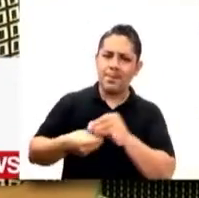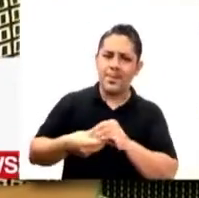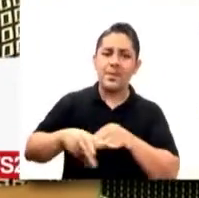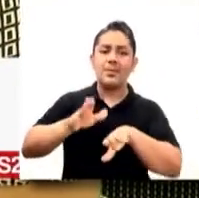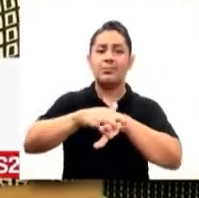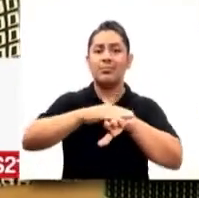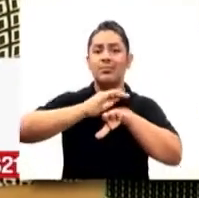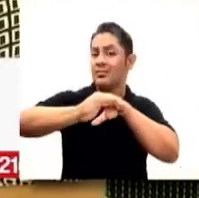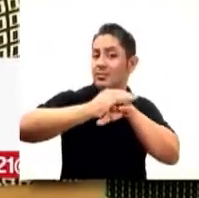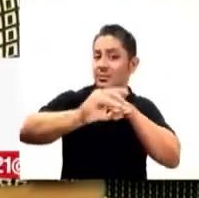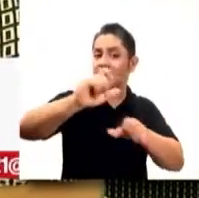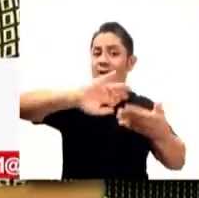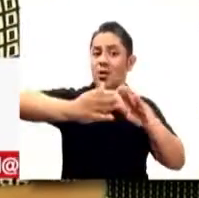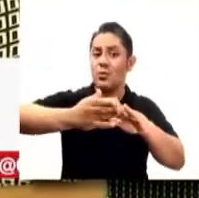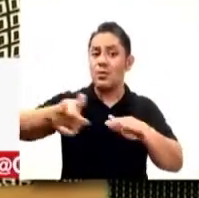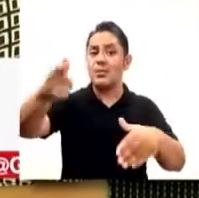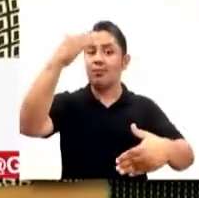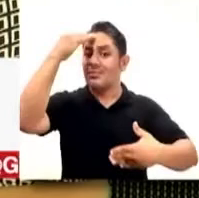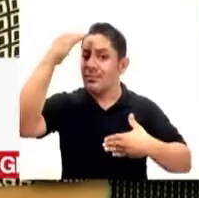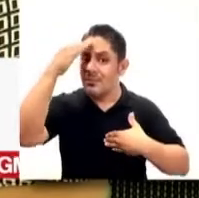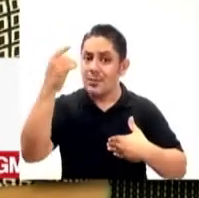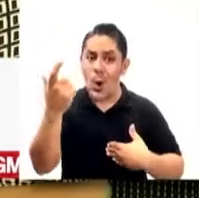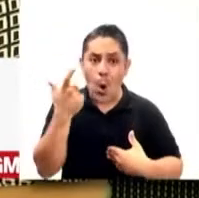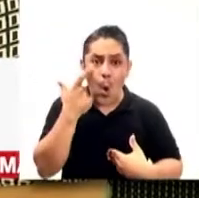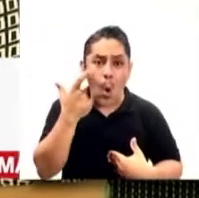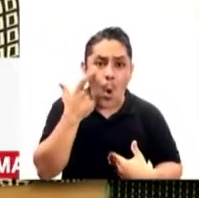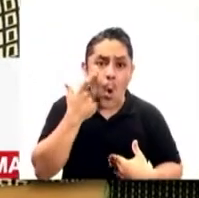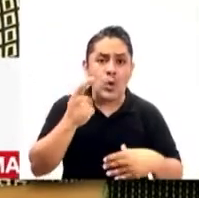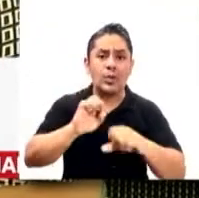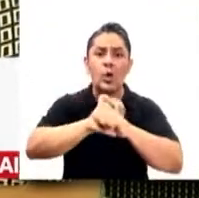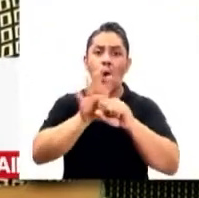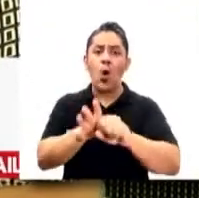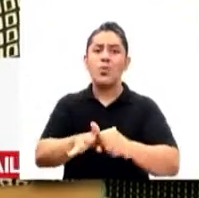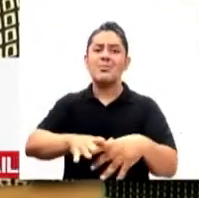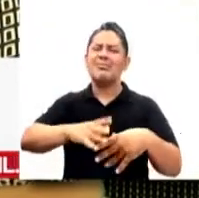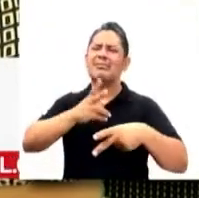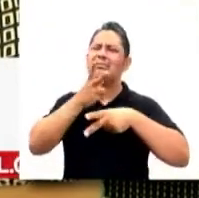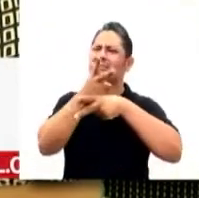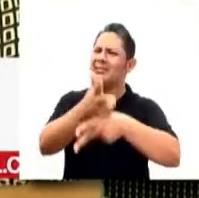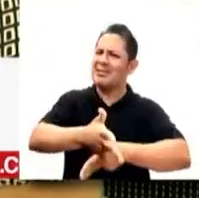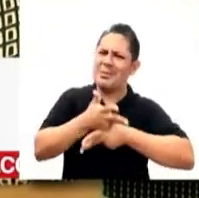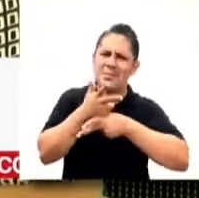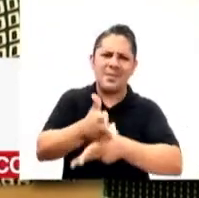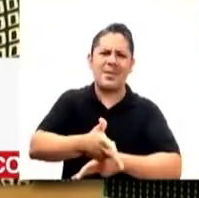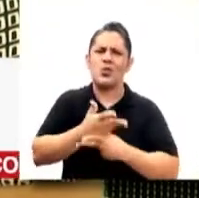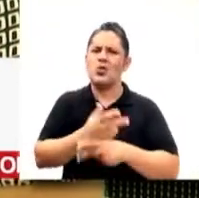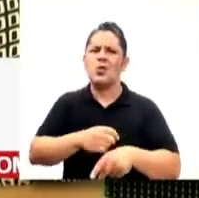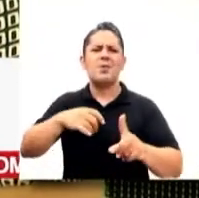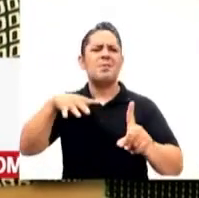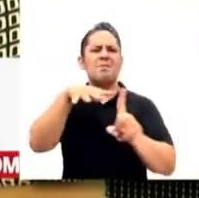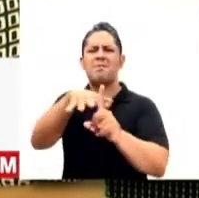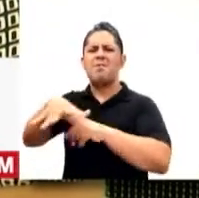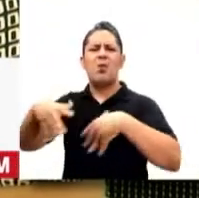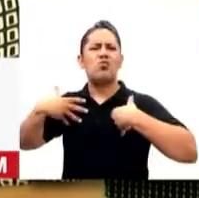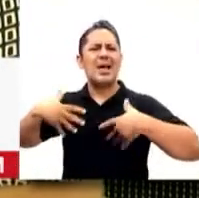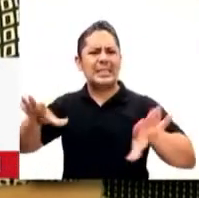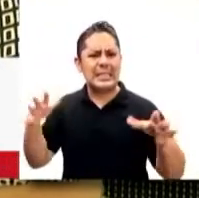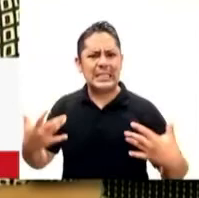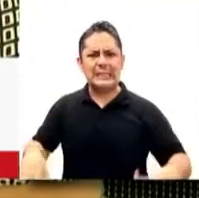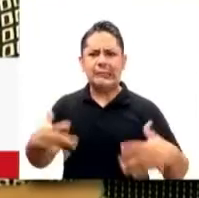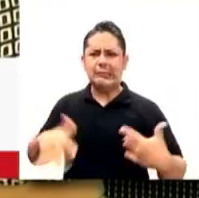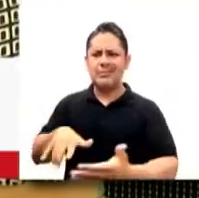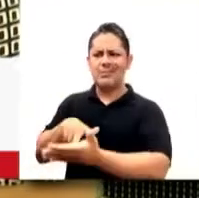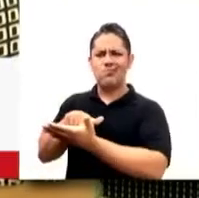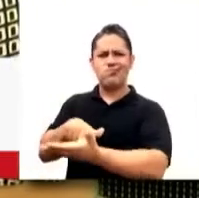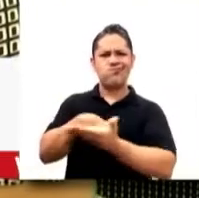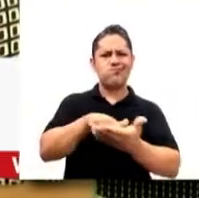lado, queremos invitar a la comunidad que se concienticen de la letalidad de este virus. Es un virus que ataca a cualquiera. En estos momentos